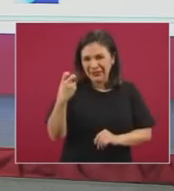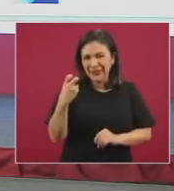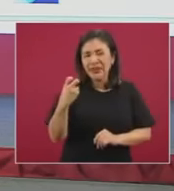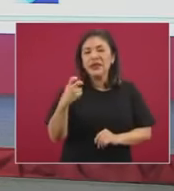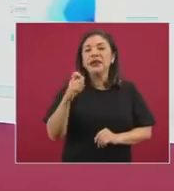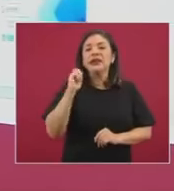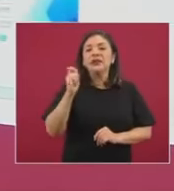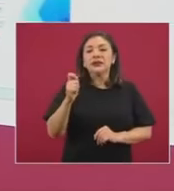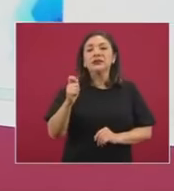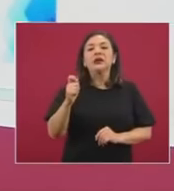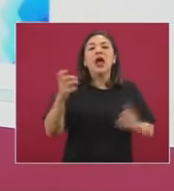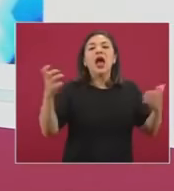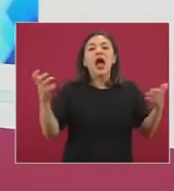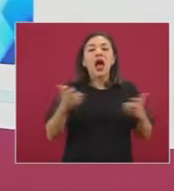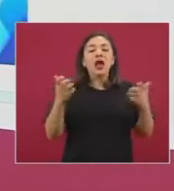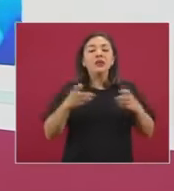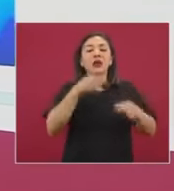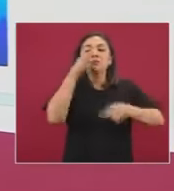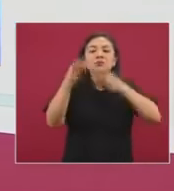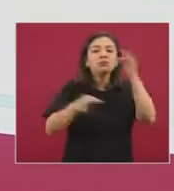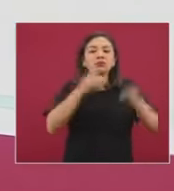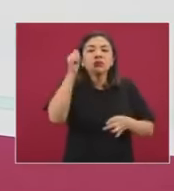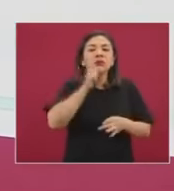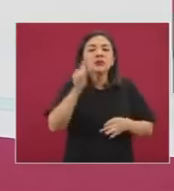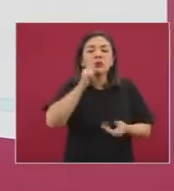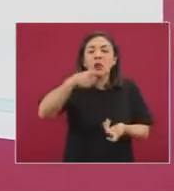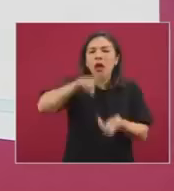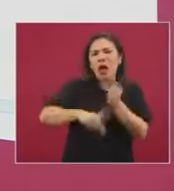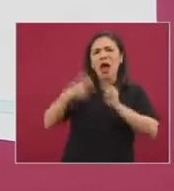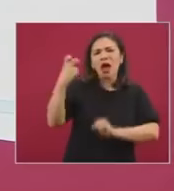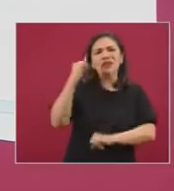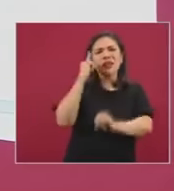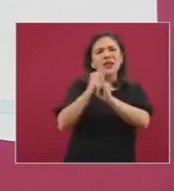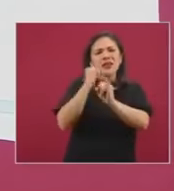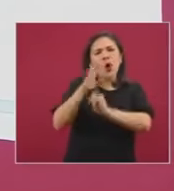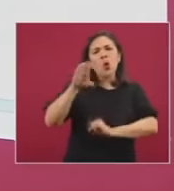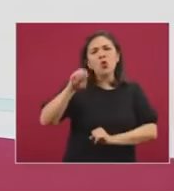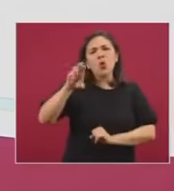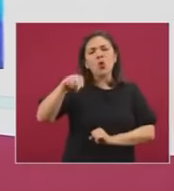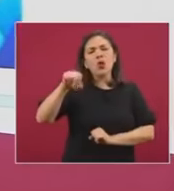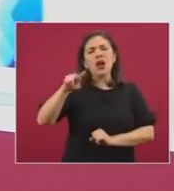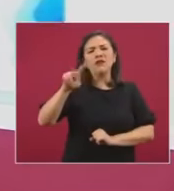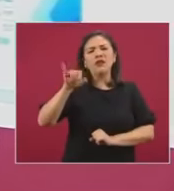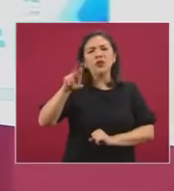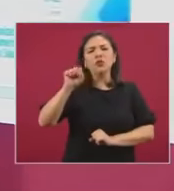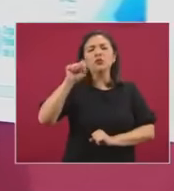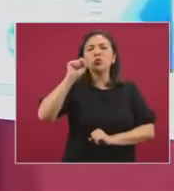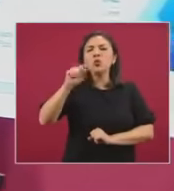el boletín que se publica en la página